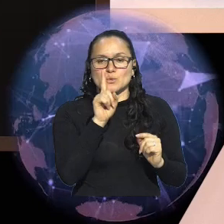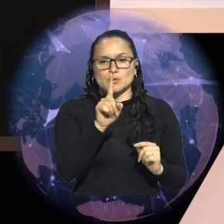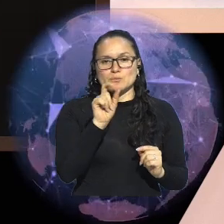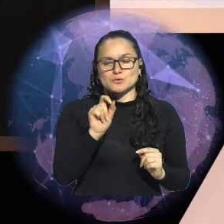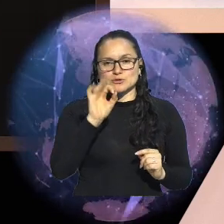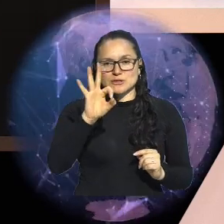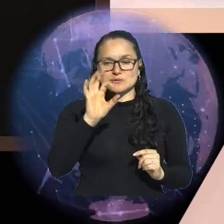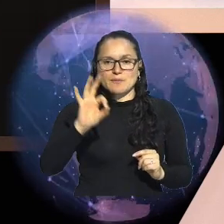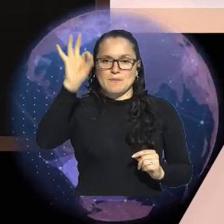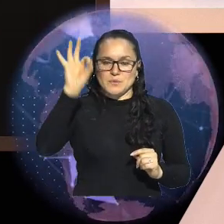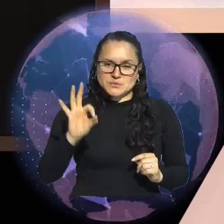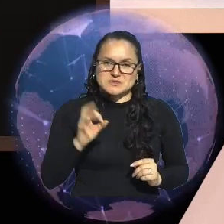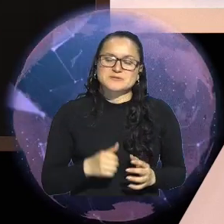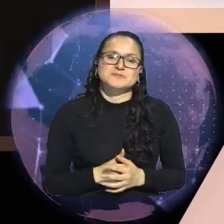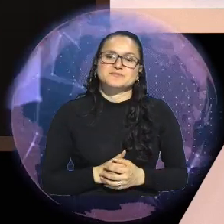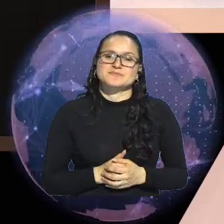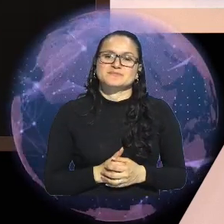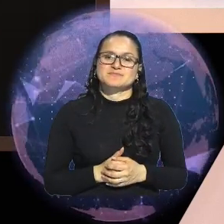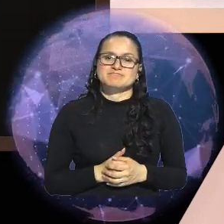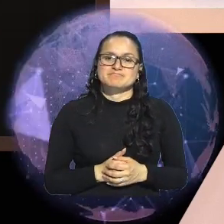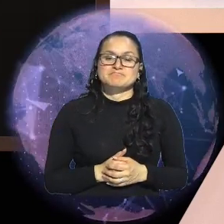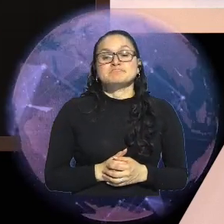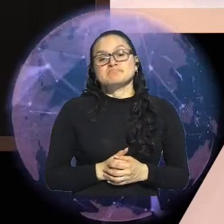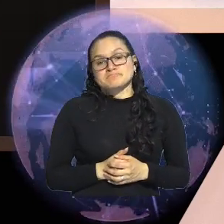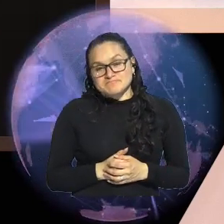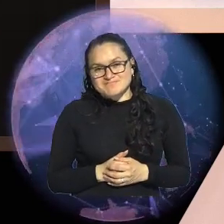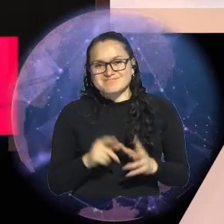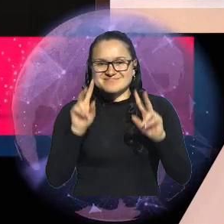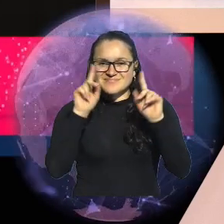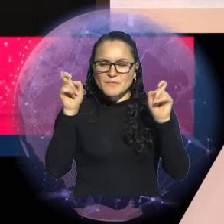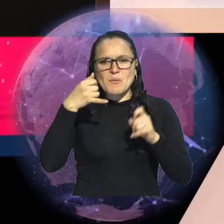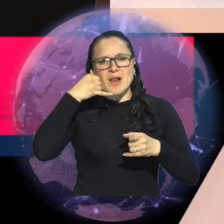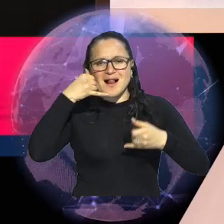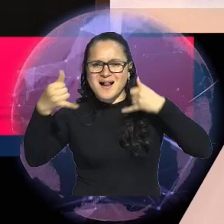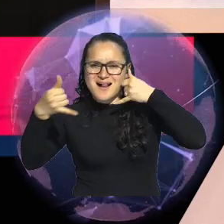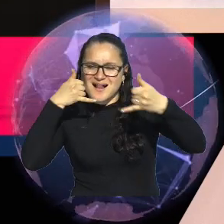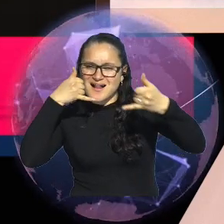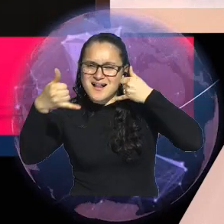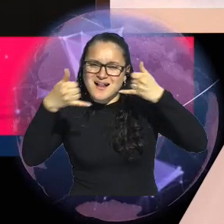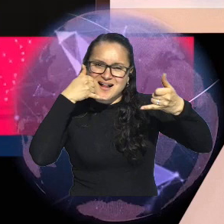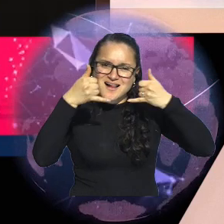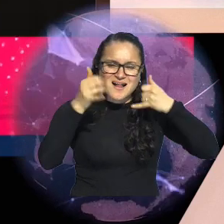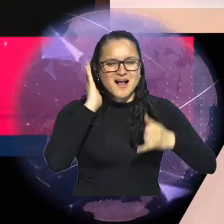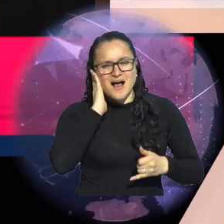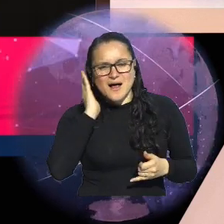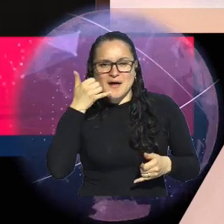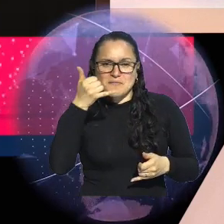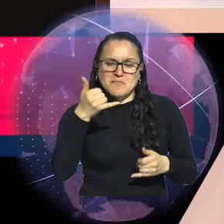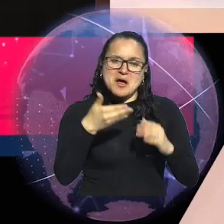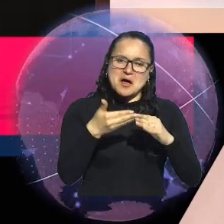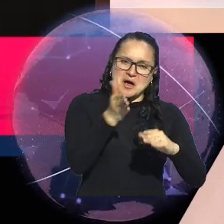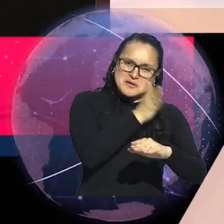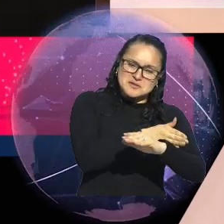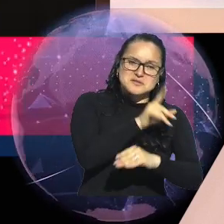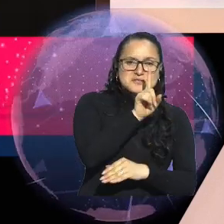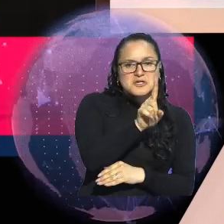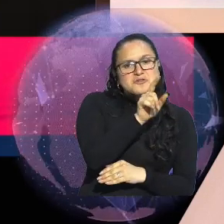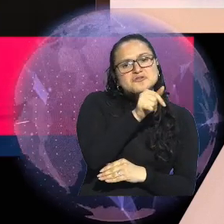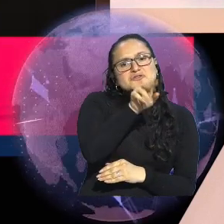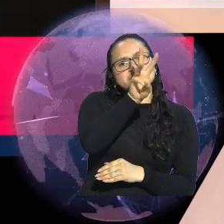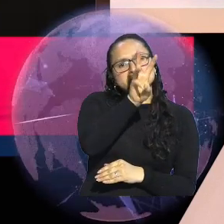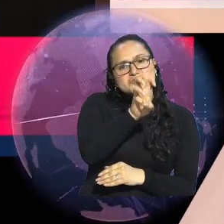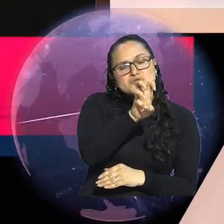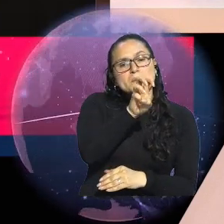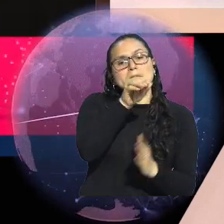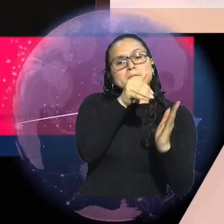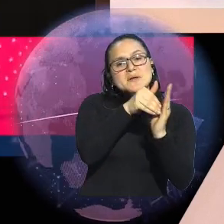ciento respecto del consumo de llamadas pasamos de hacer 118 mil millones de